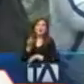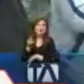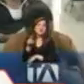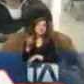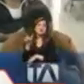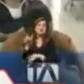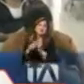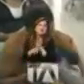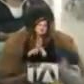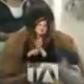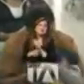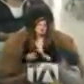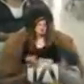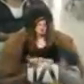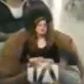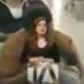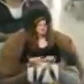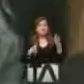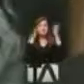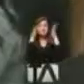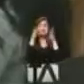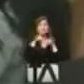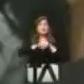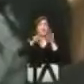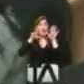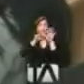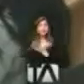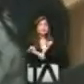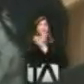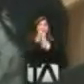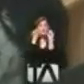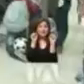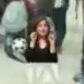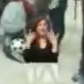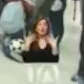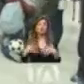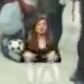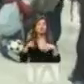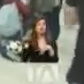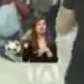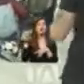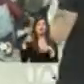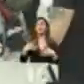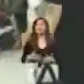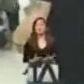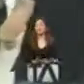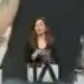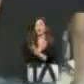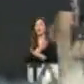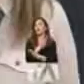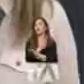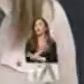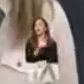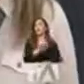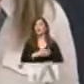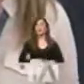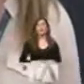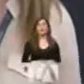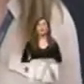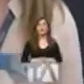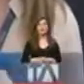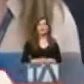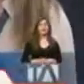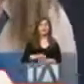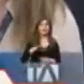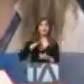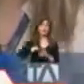mucho la cédula. Cuando empezó la atención al público a las 8 de la mañana, ya había un gran número de usuarios haciendo fila. Puede efectuar